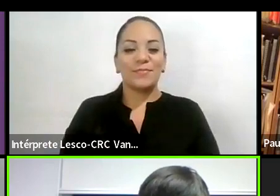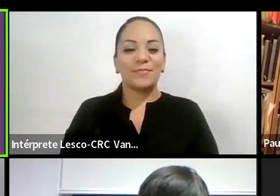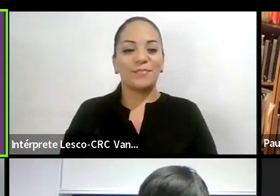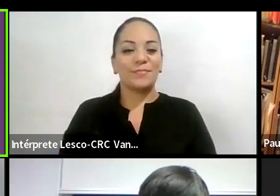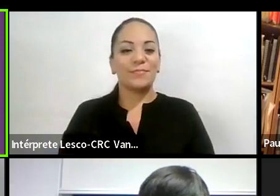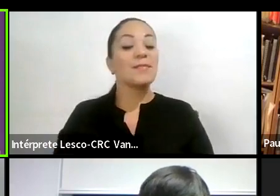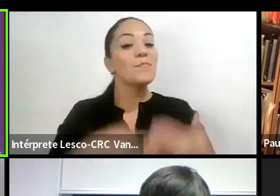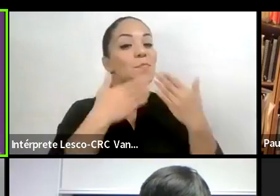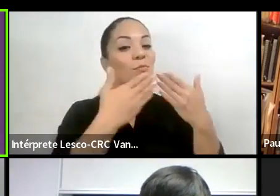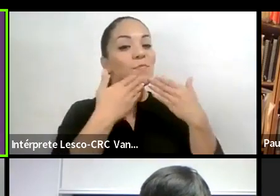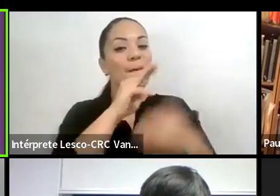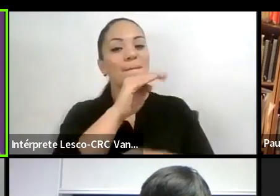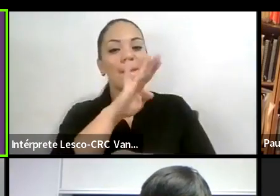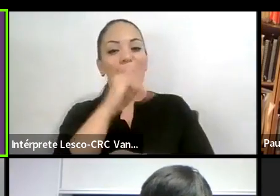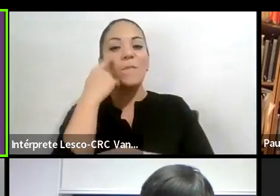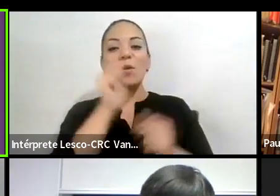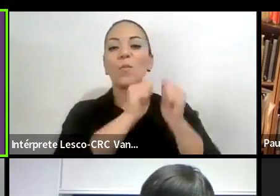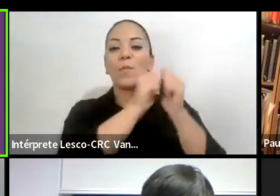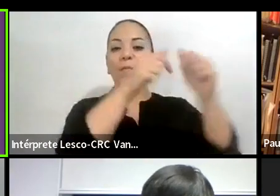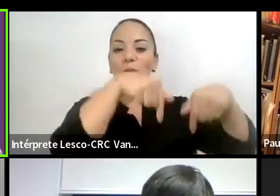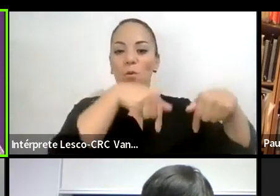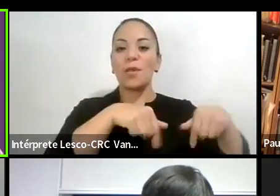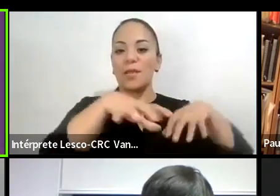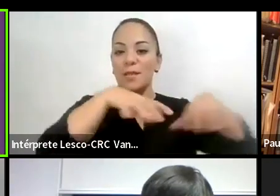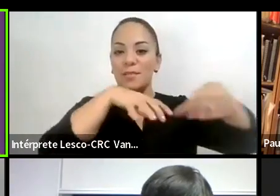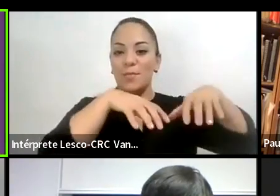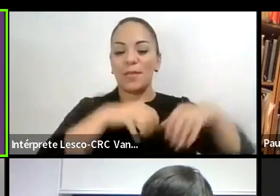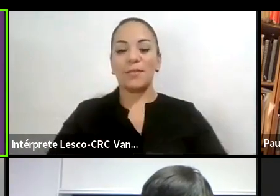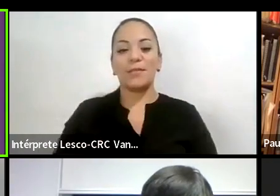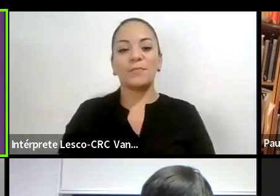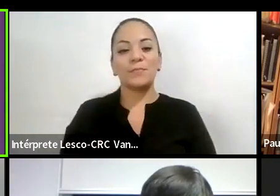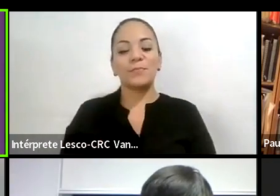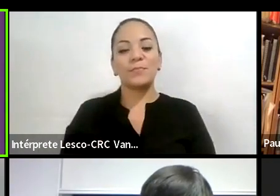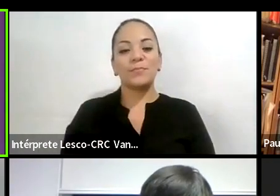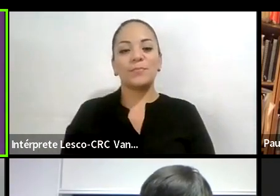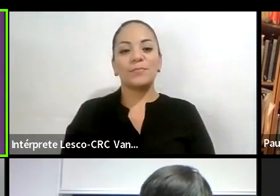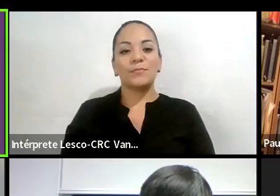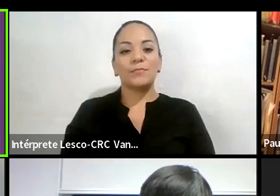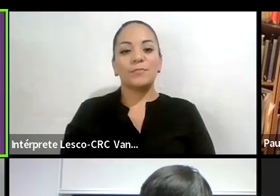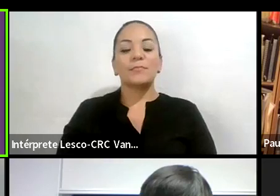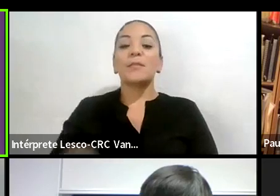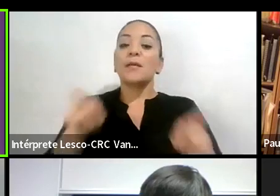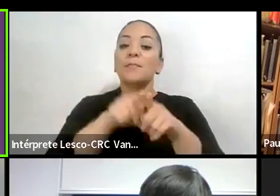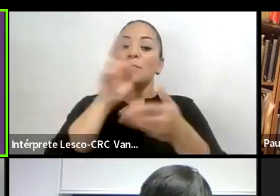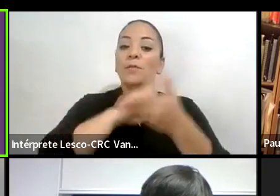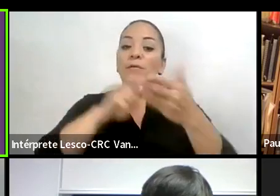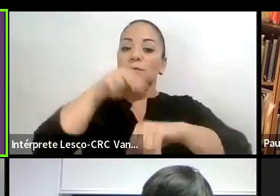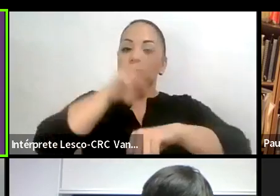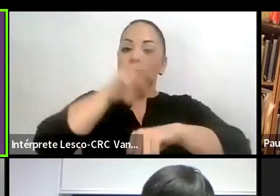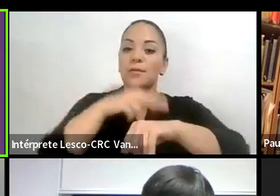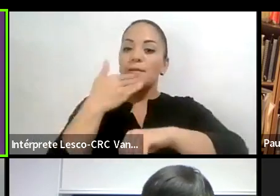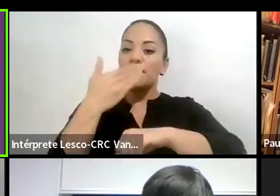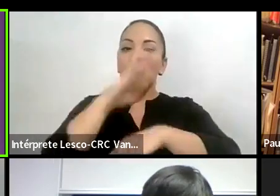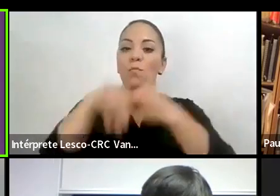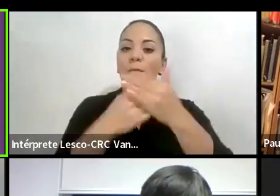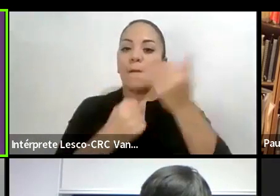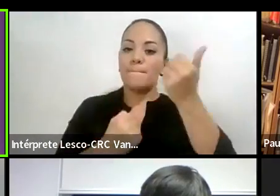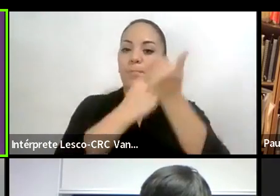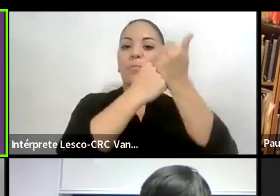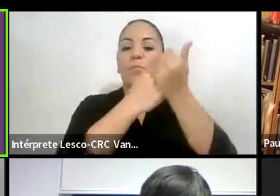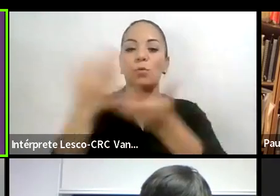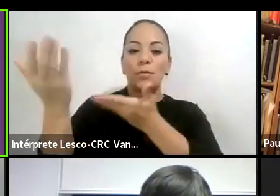Muchas gracias, Mabel, por acompañarnos en este evento y a la Universidad Nacional por todo este apoyo que han brindado